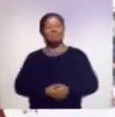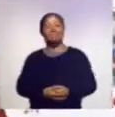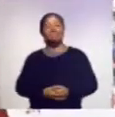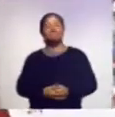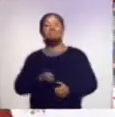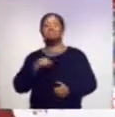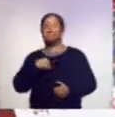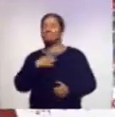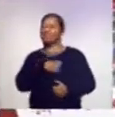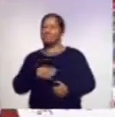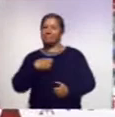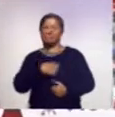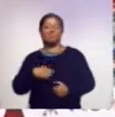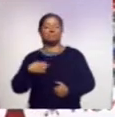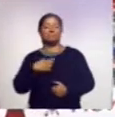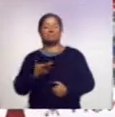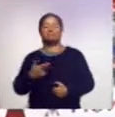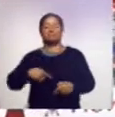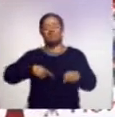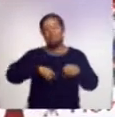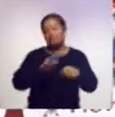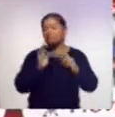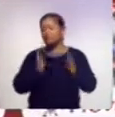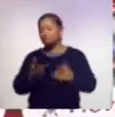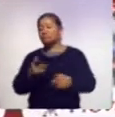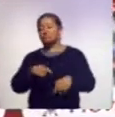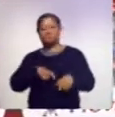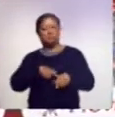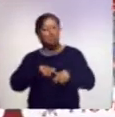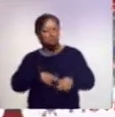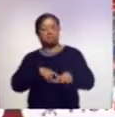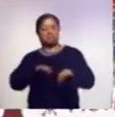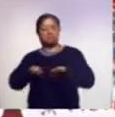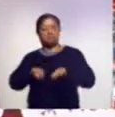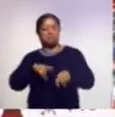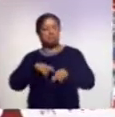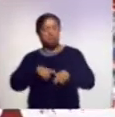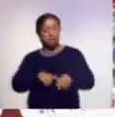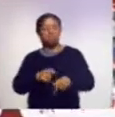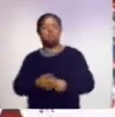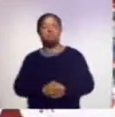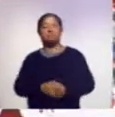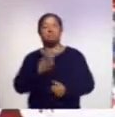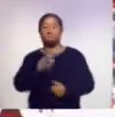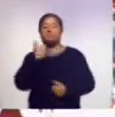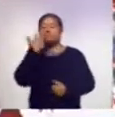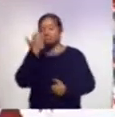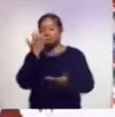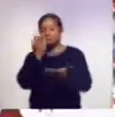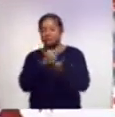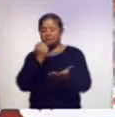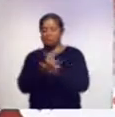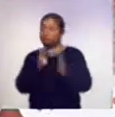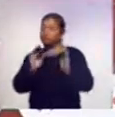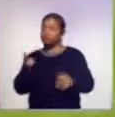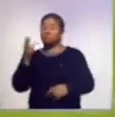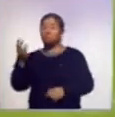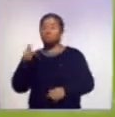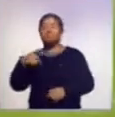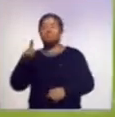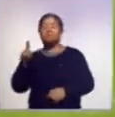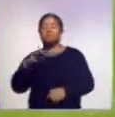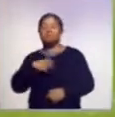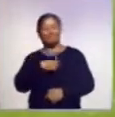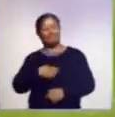anotación y bueno, a seguir trabajando, venimos haciendo las cosas bien y bueno, se logró lo que queríamos ganar, sacar los 3 puntos y bueno, nos vamos contentos, ¿no?